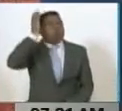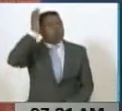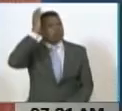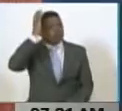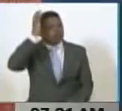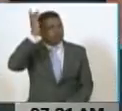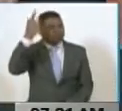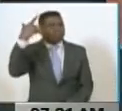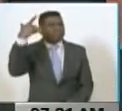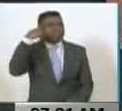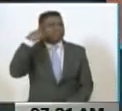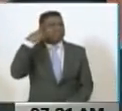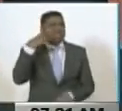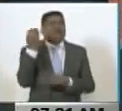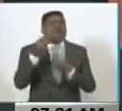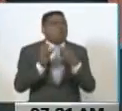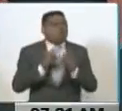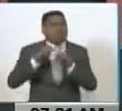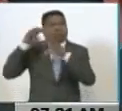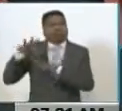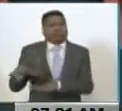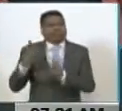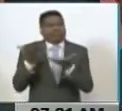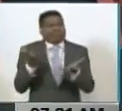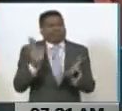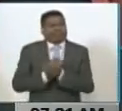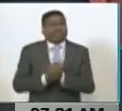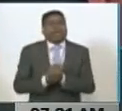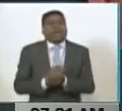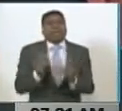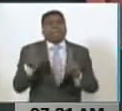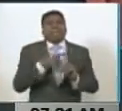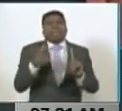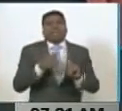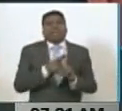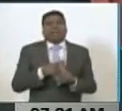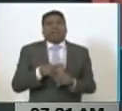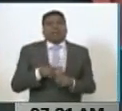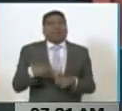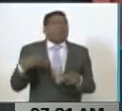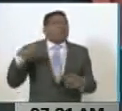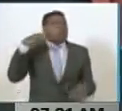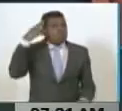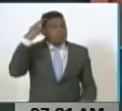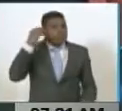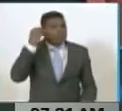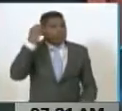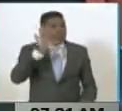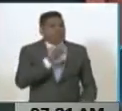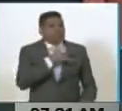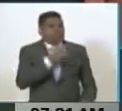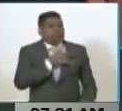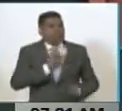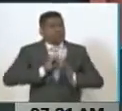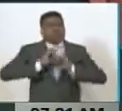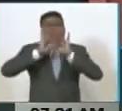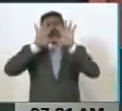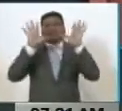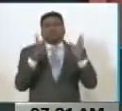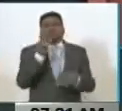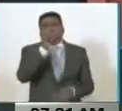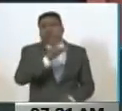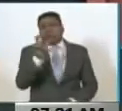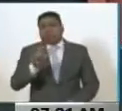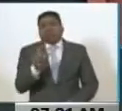tiene que haber, primero que nada, un conocimiento claro y un sentimiento claro de que ellos son seres